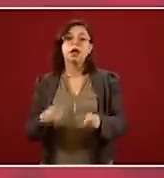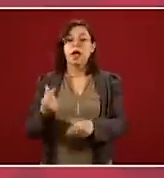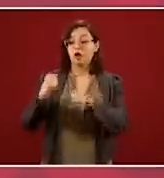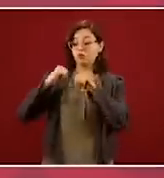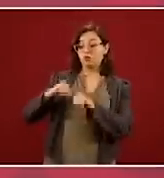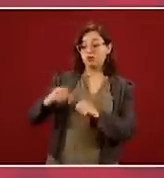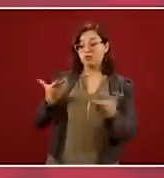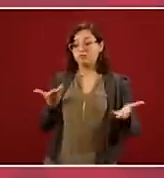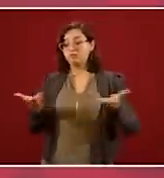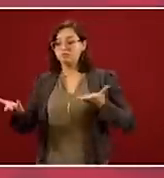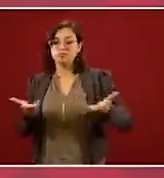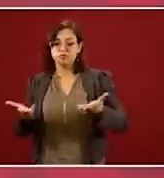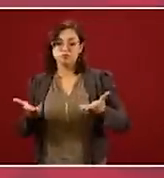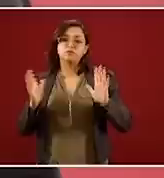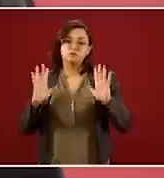refiero, ¿sí?,